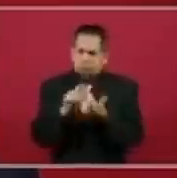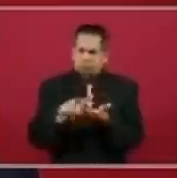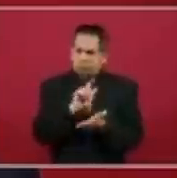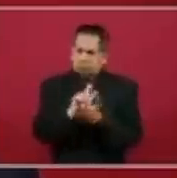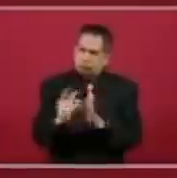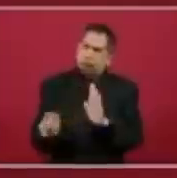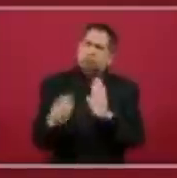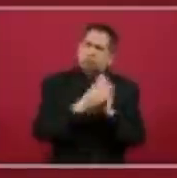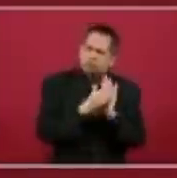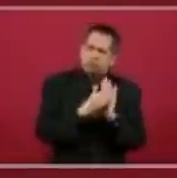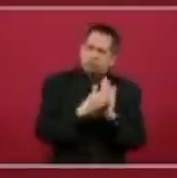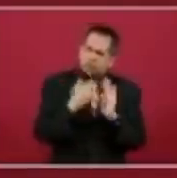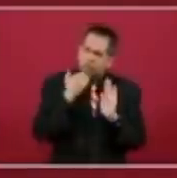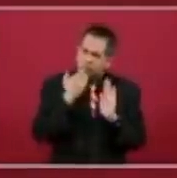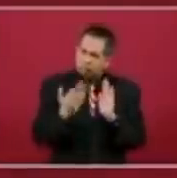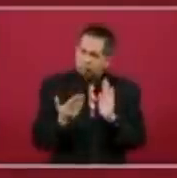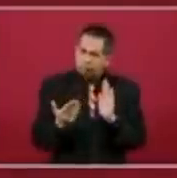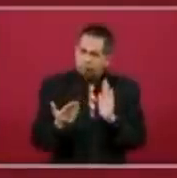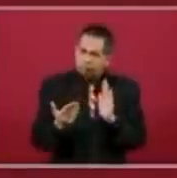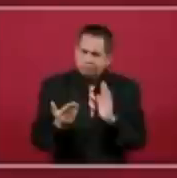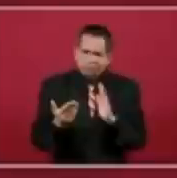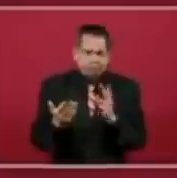legalmente?